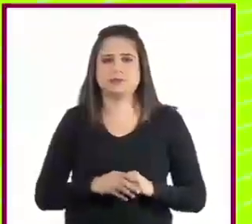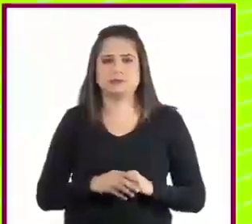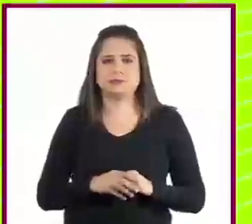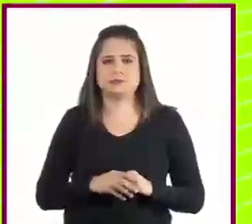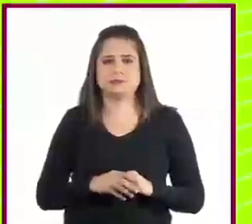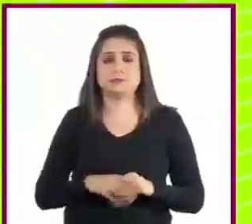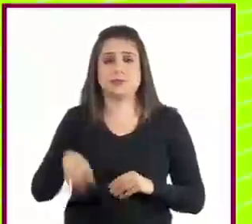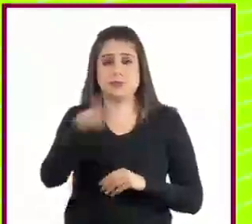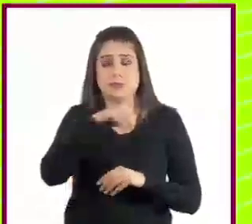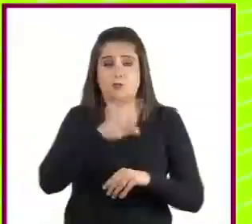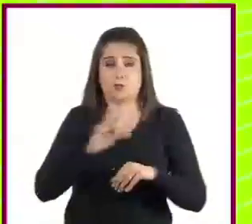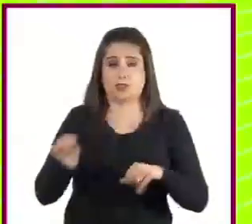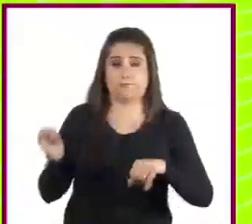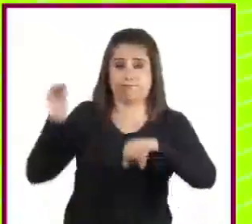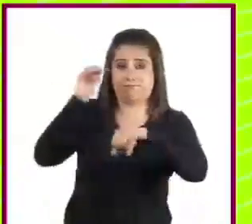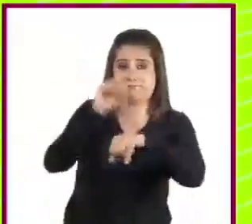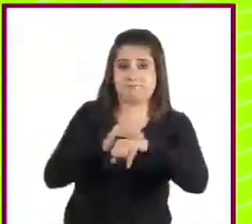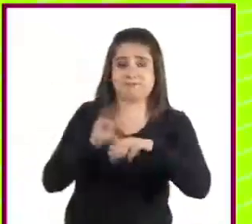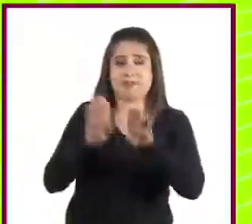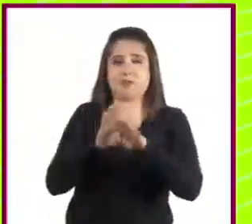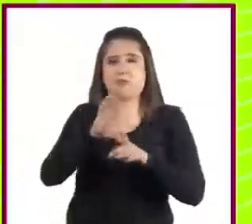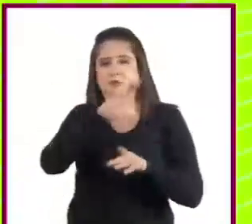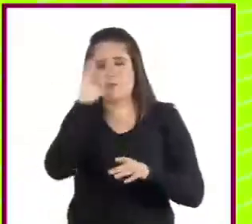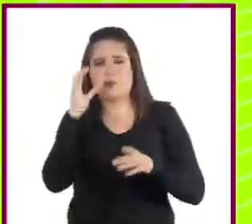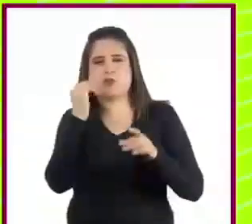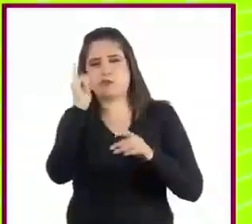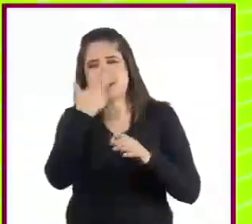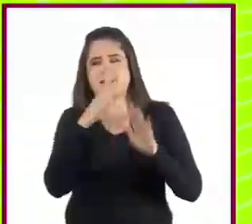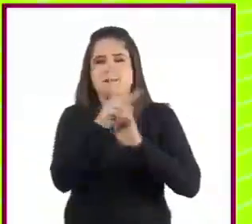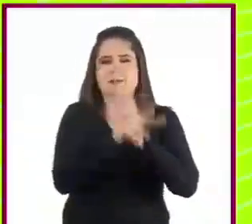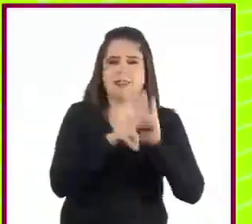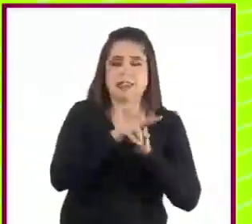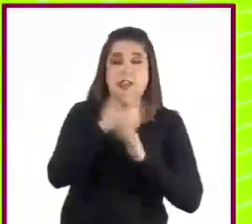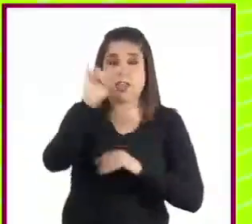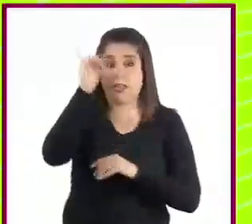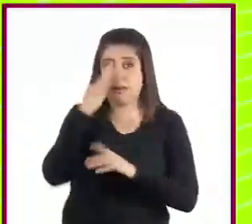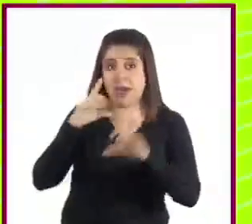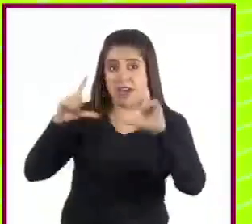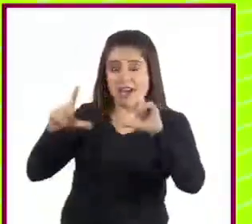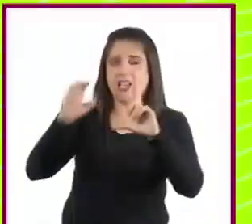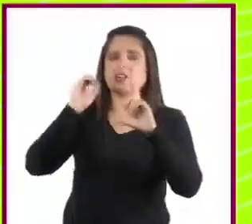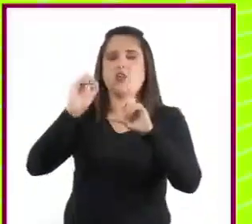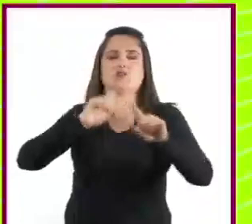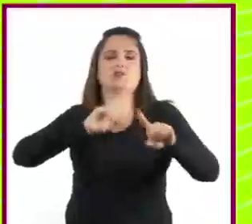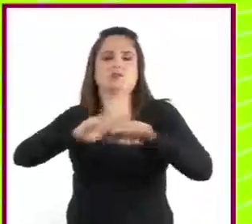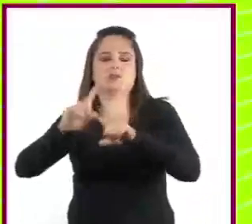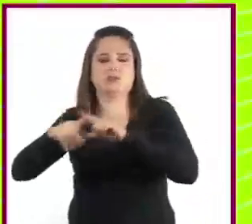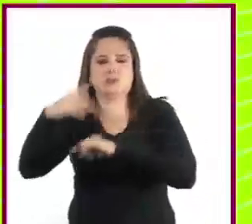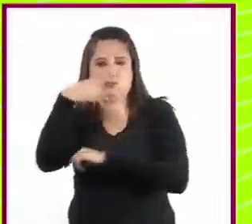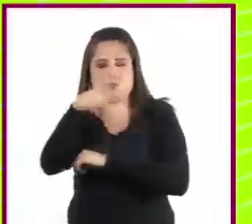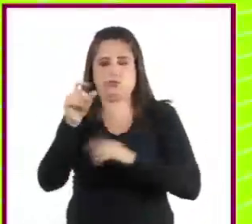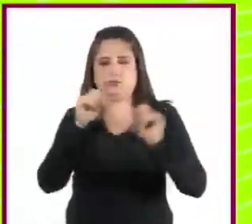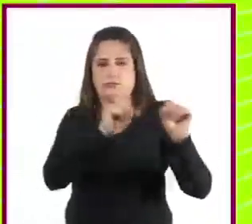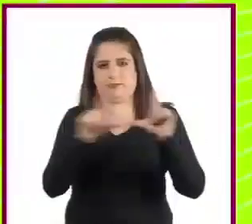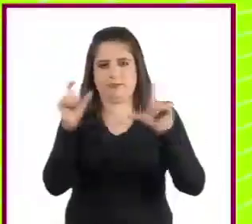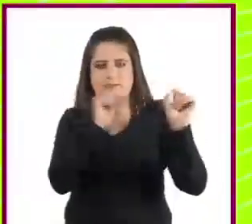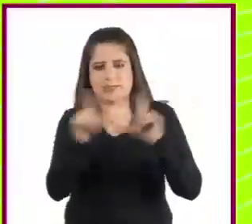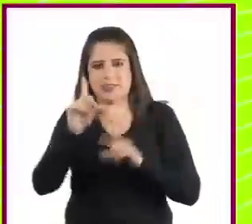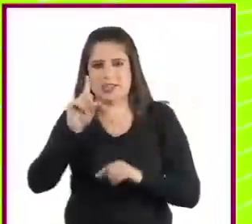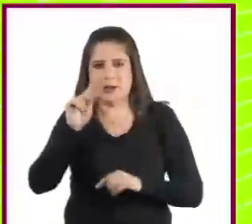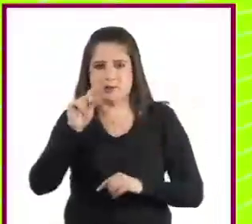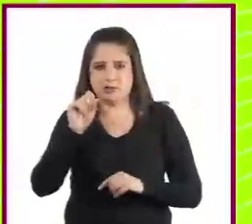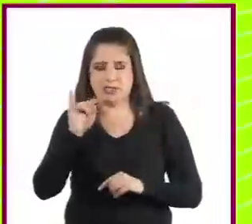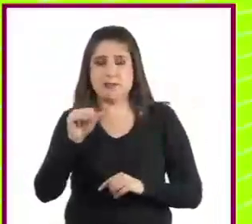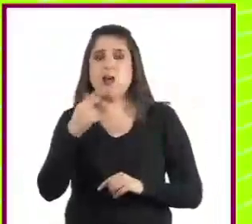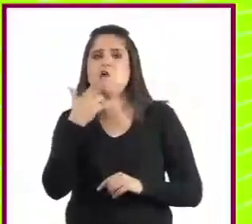Se puede agregar una animación de entrada y salida al texto, a las imágenes u objetos de nuestras diapositivas, utilizando